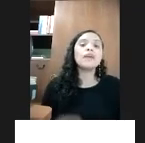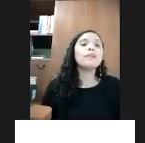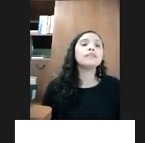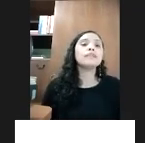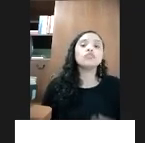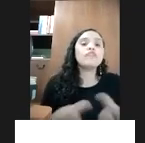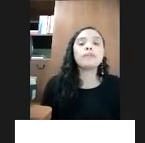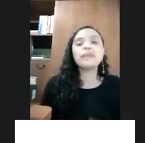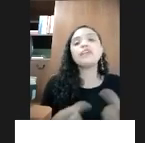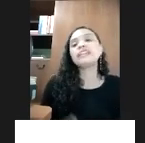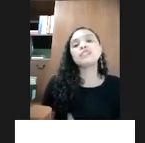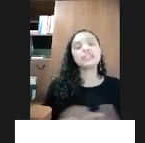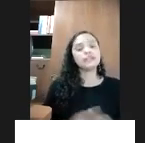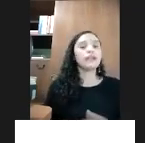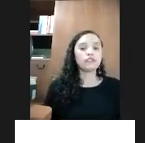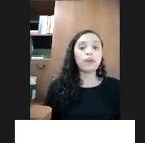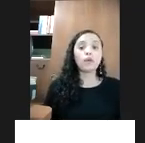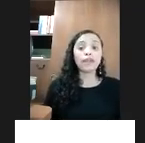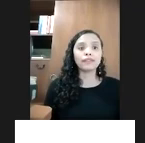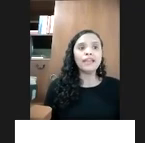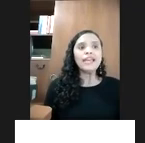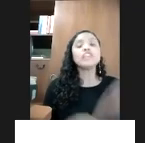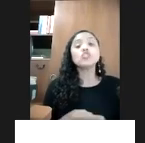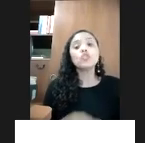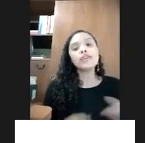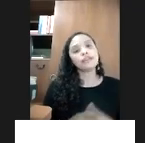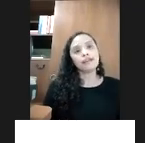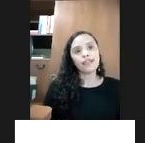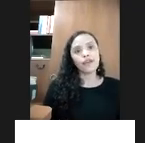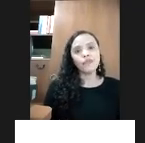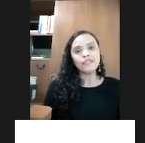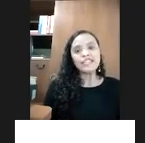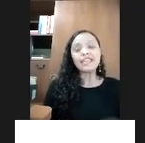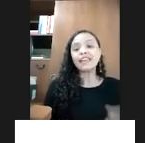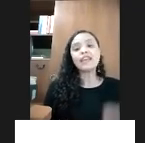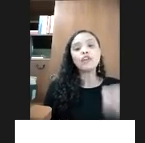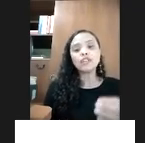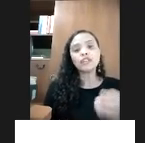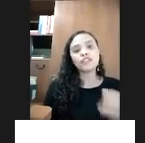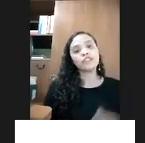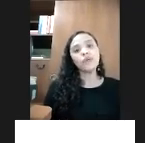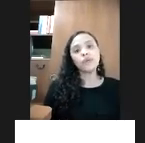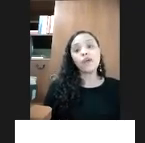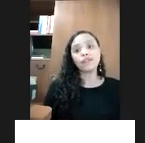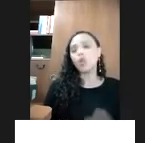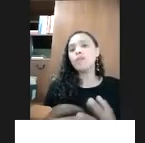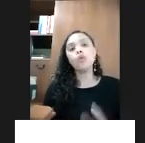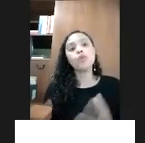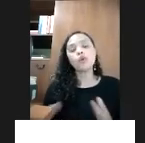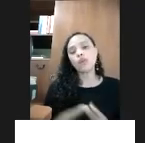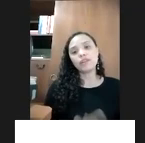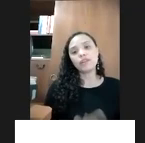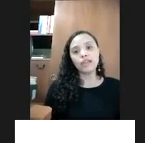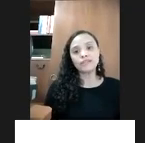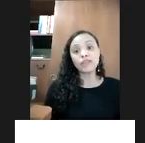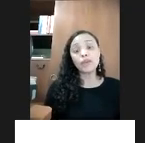lamentablemente su enfermedad no está siendo atendida de la forma correcta y su vida está en riesgo. y está en riesgo significativo de muerte. Lo mismo ocurre con